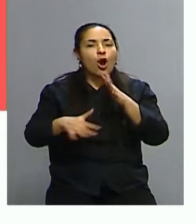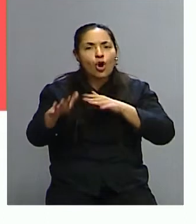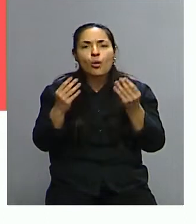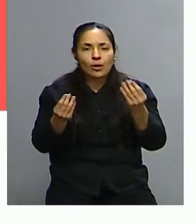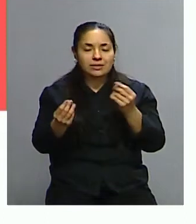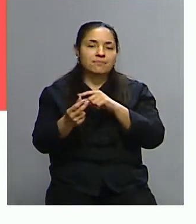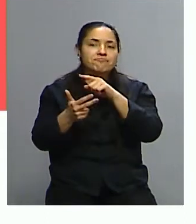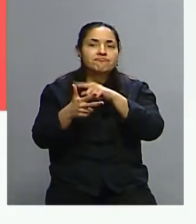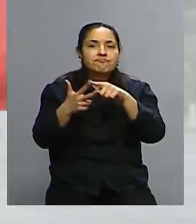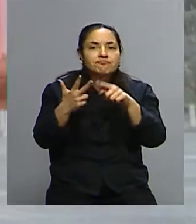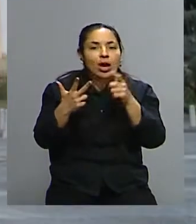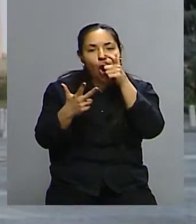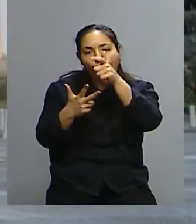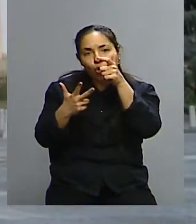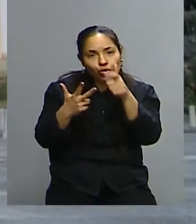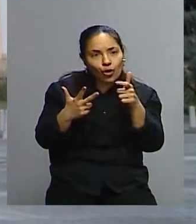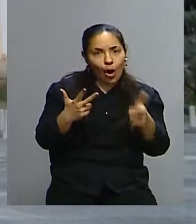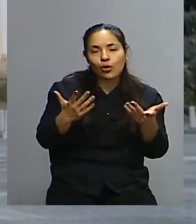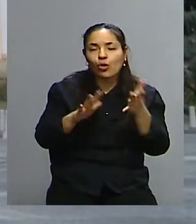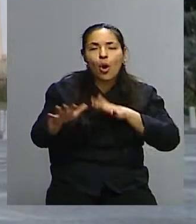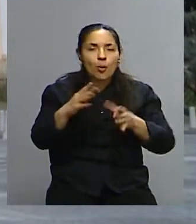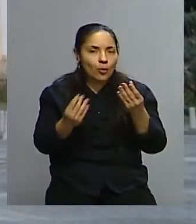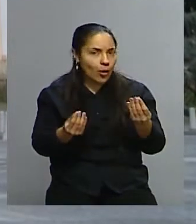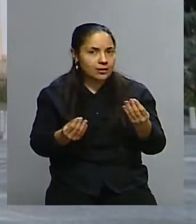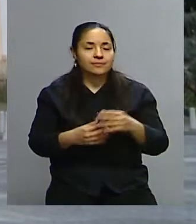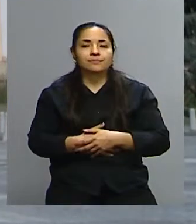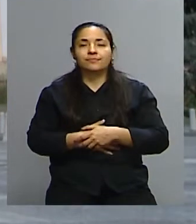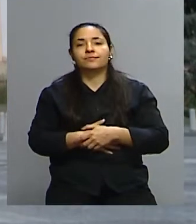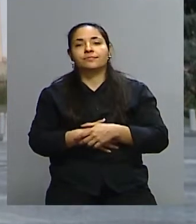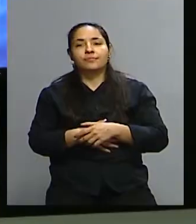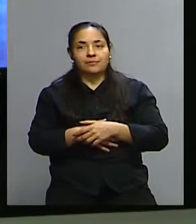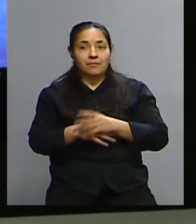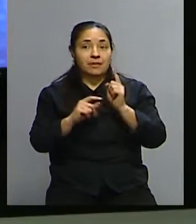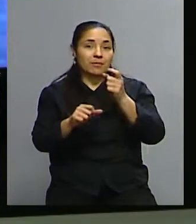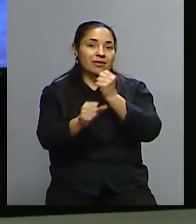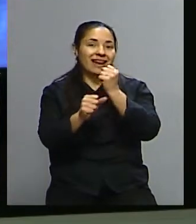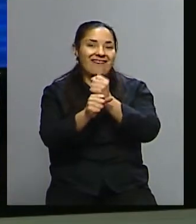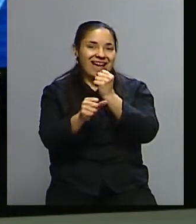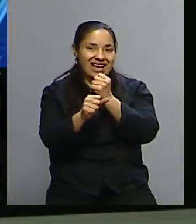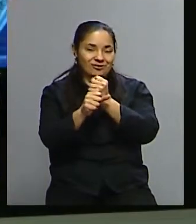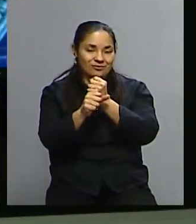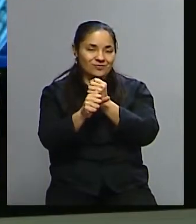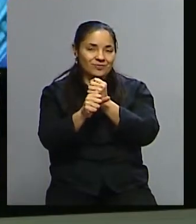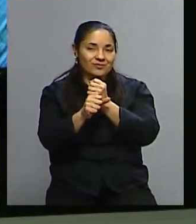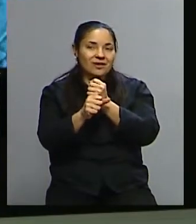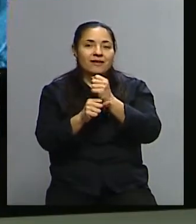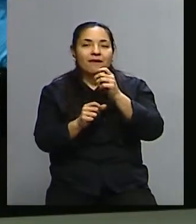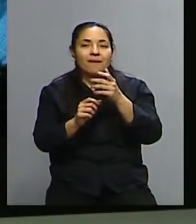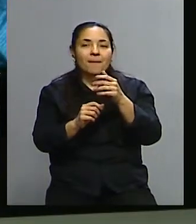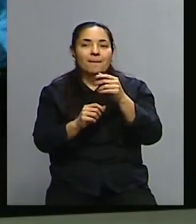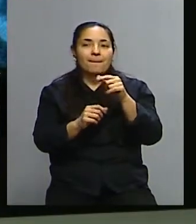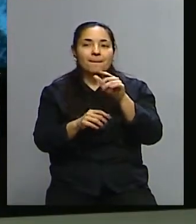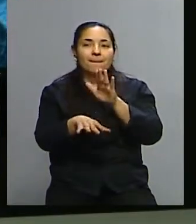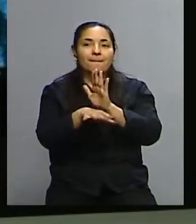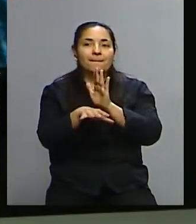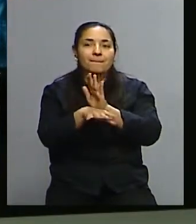y en particular como es en la provincia de Mendoza. Claro, cuando hablamos de funciones, porque acá es importante encuadrar el